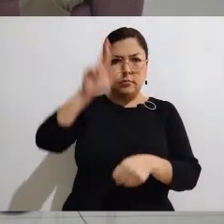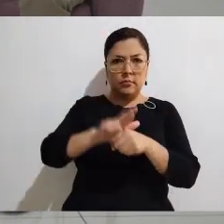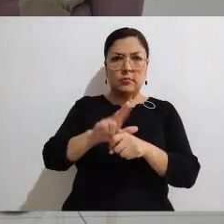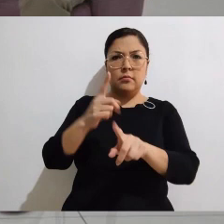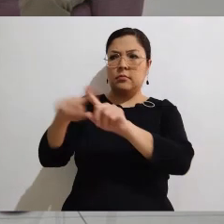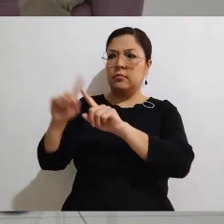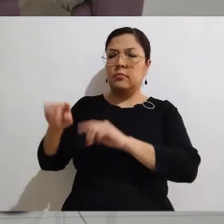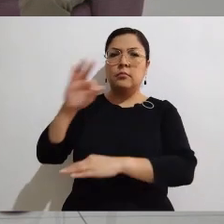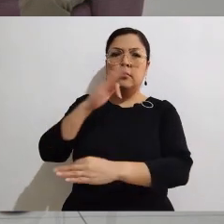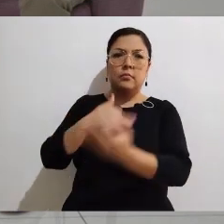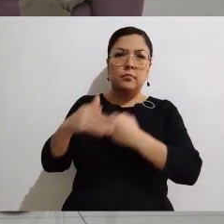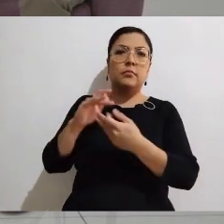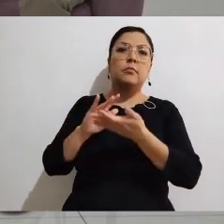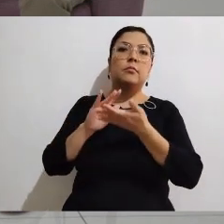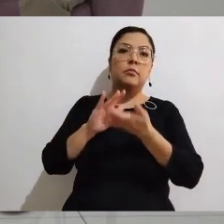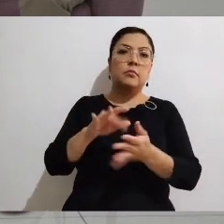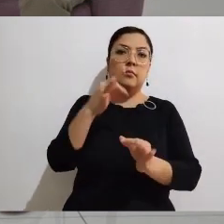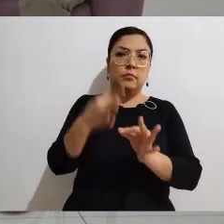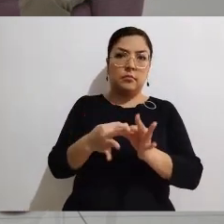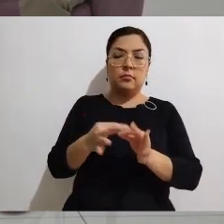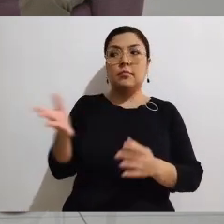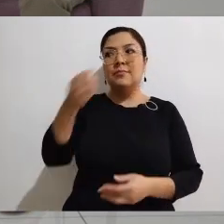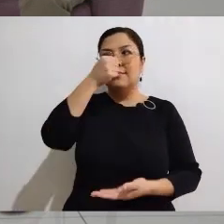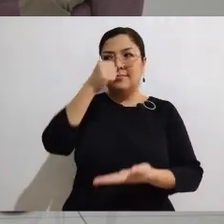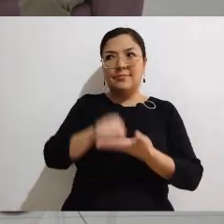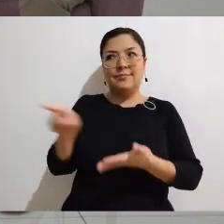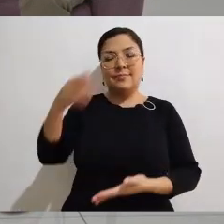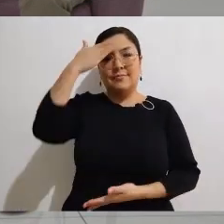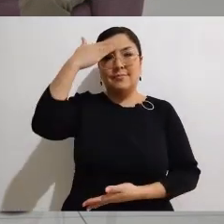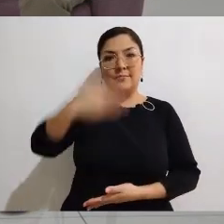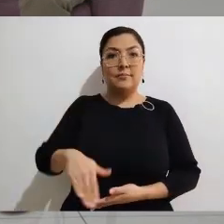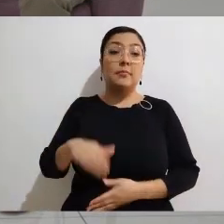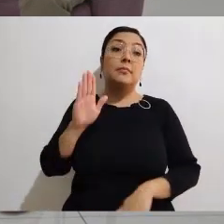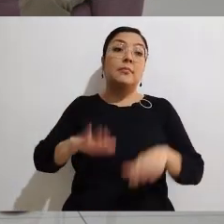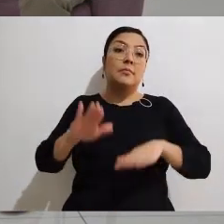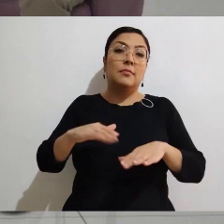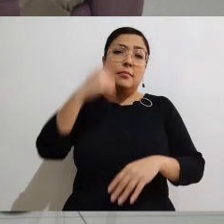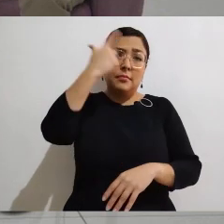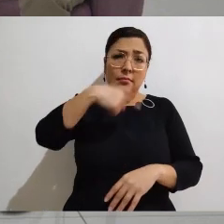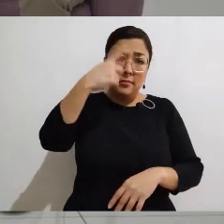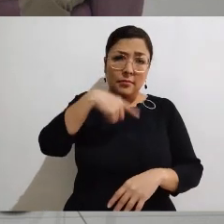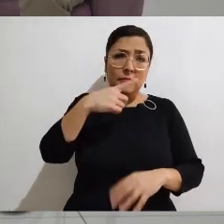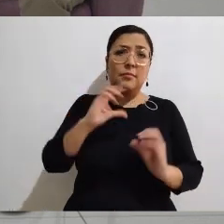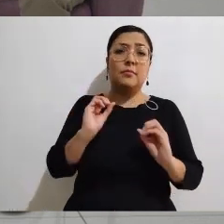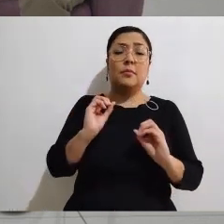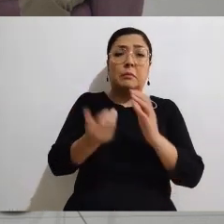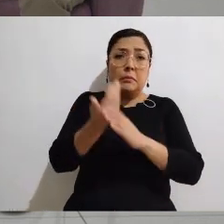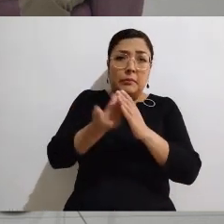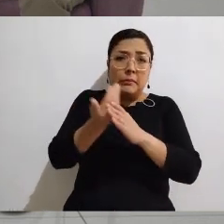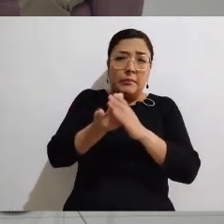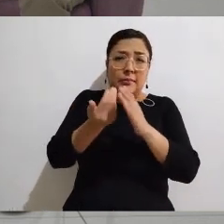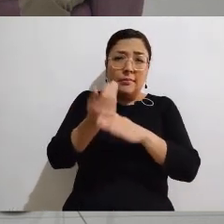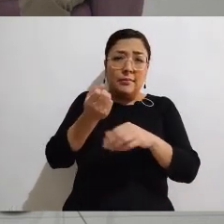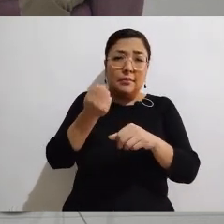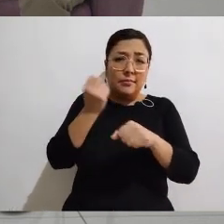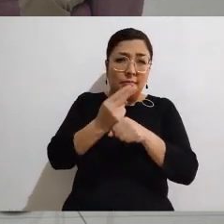dispuesto a trabajar, y así nos ha tocado, y el secretario lo sabe, a veces en madrugadas, lunes, domingos, no importando la